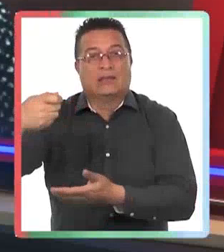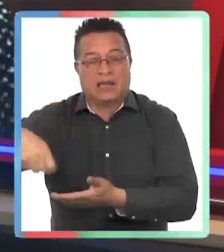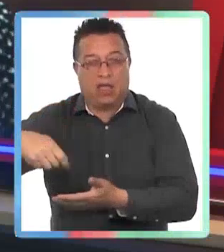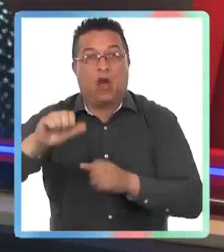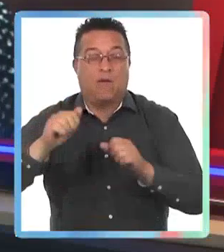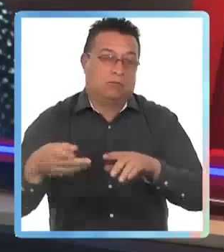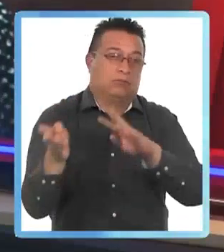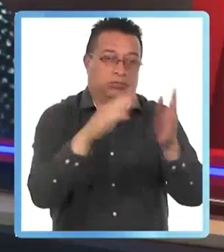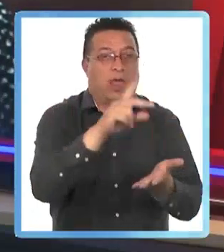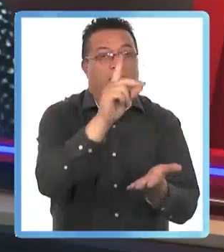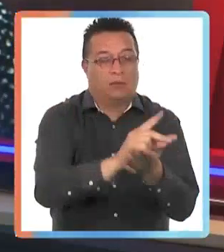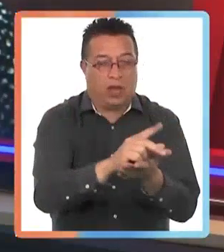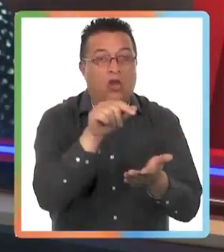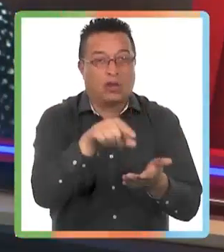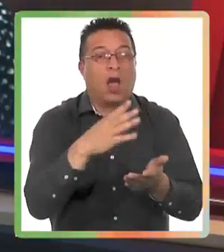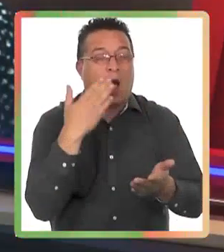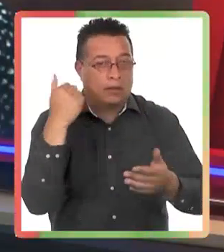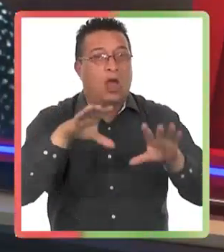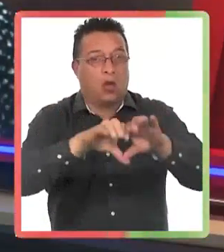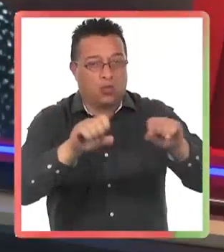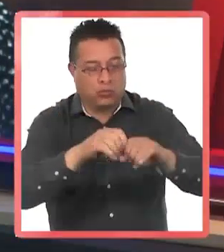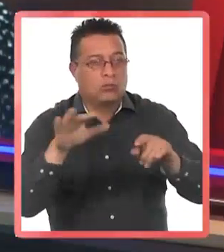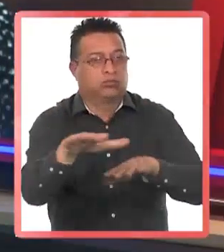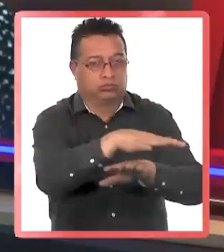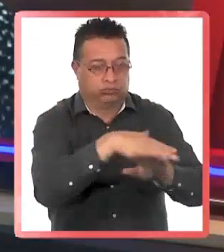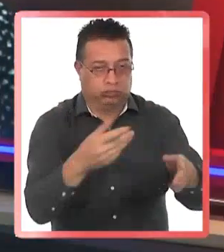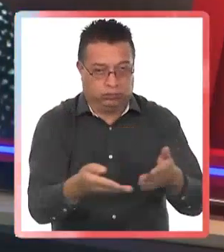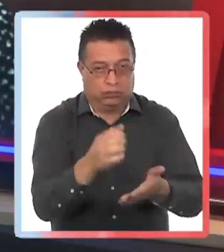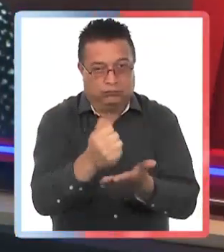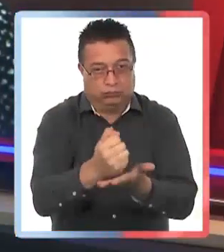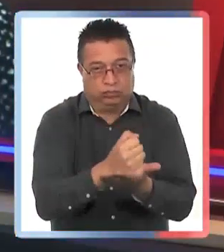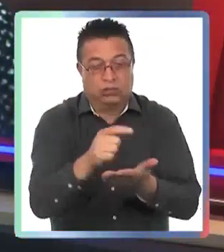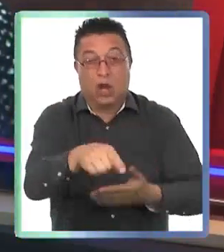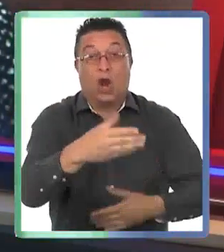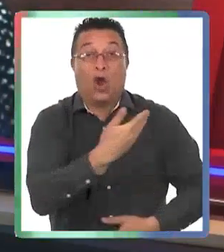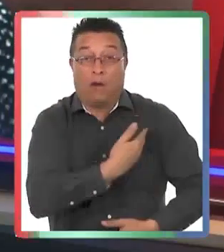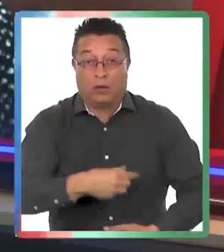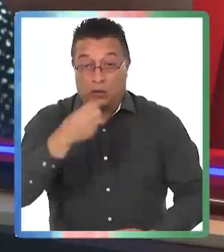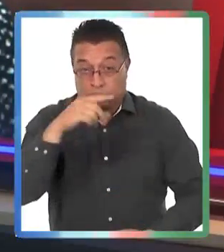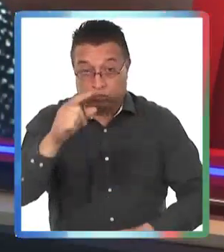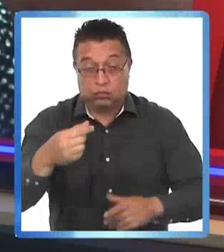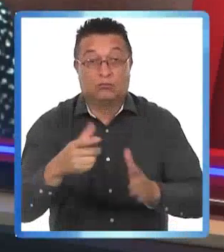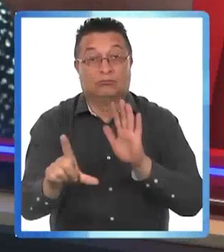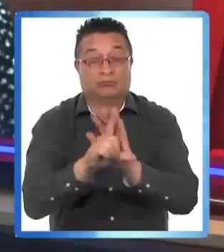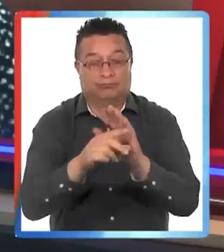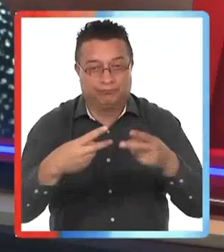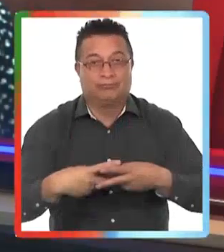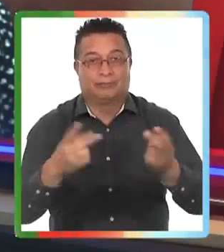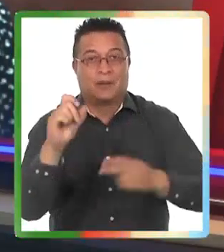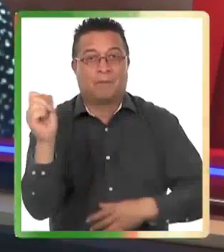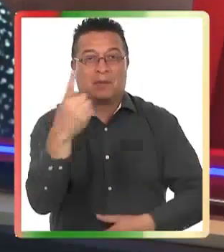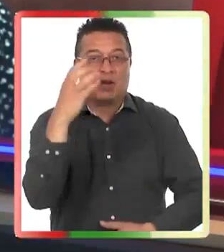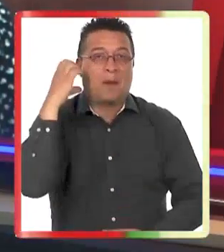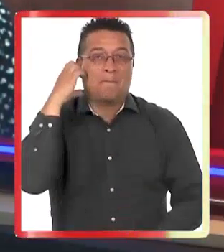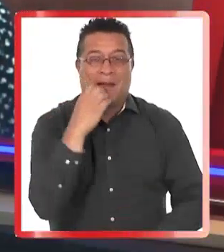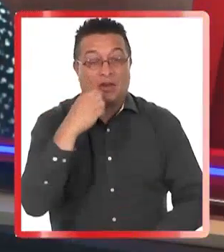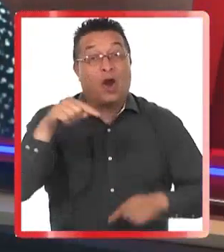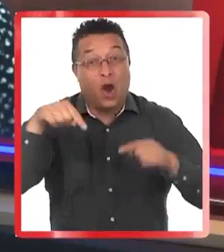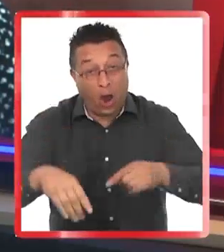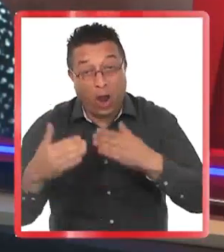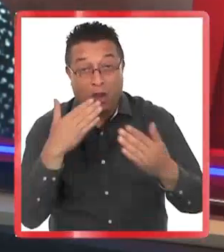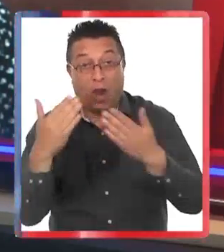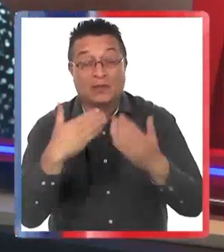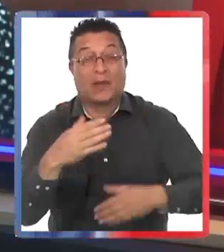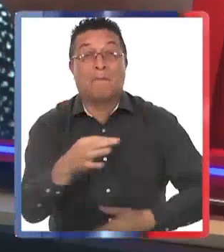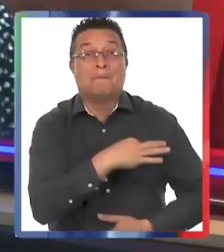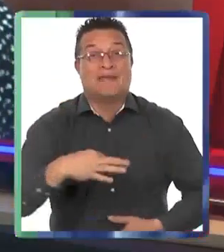que apruebe las normas que ya fueron objeto de un acuerdo transversal. El gobierno espera poder promulgar esta ley el 1 de mayo, Día del Trabajador. Así que hoy